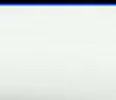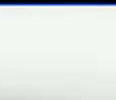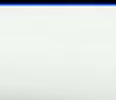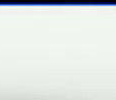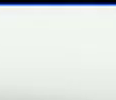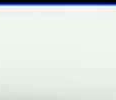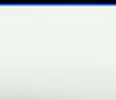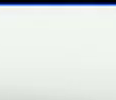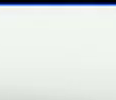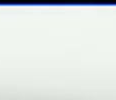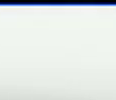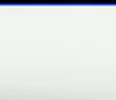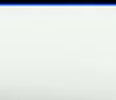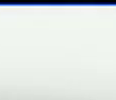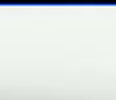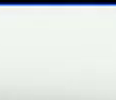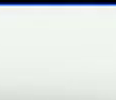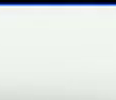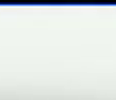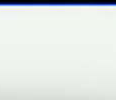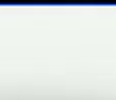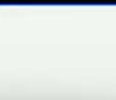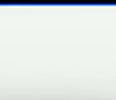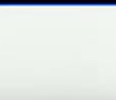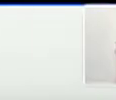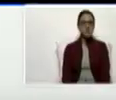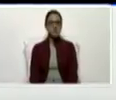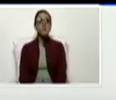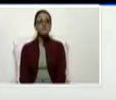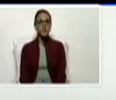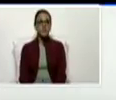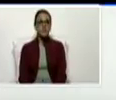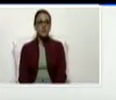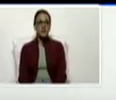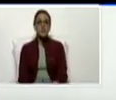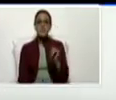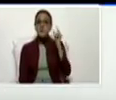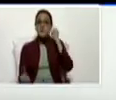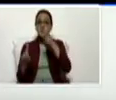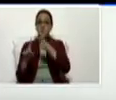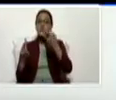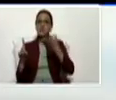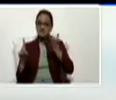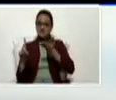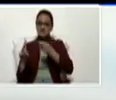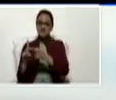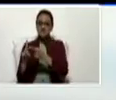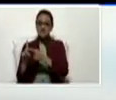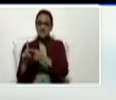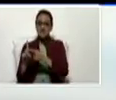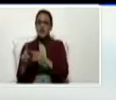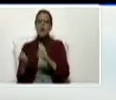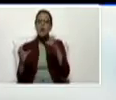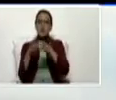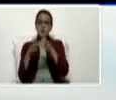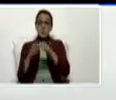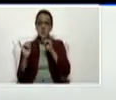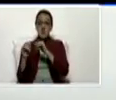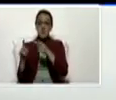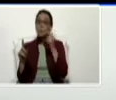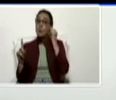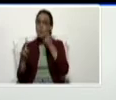es Oriental bastante Oriental son buenos los